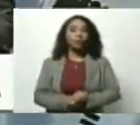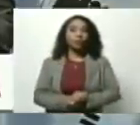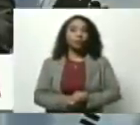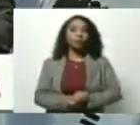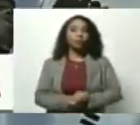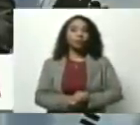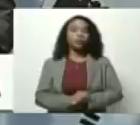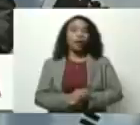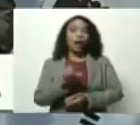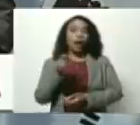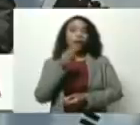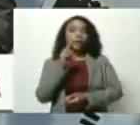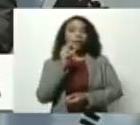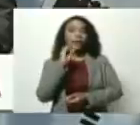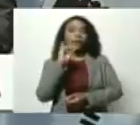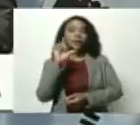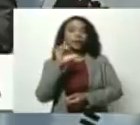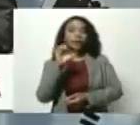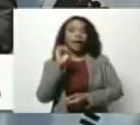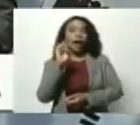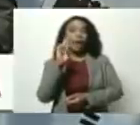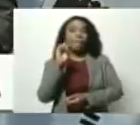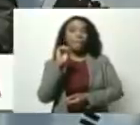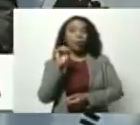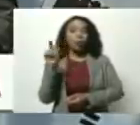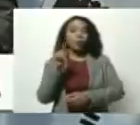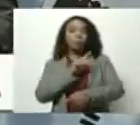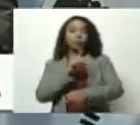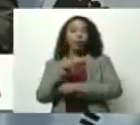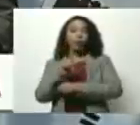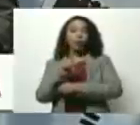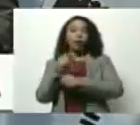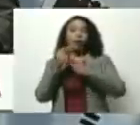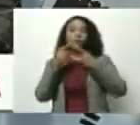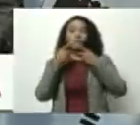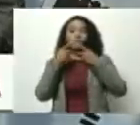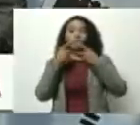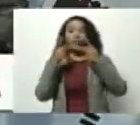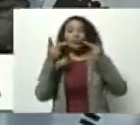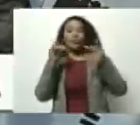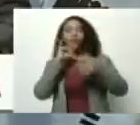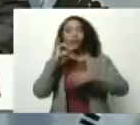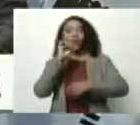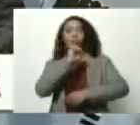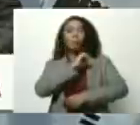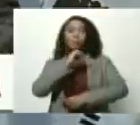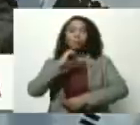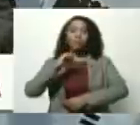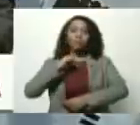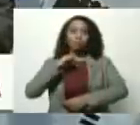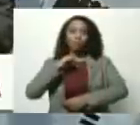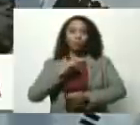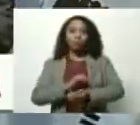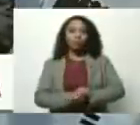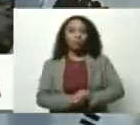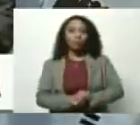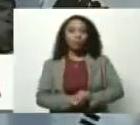a Guillermo González se le acusó por los delitos de revelación de información confidencial,